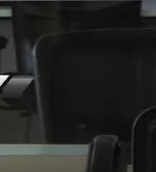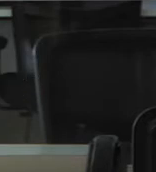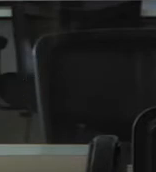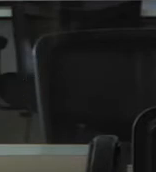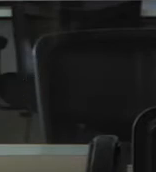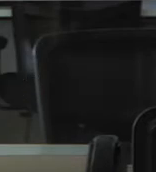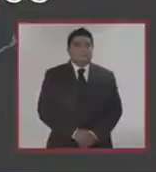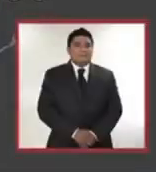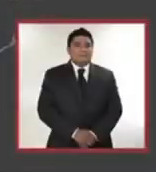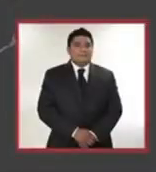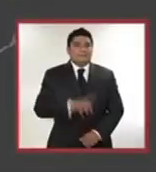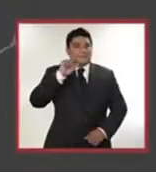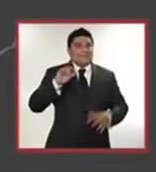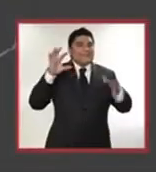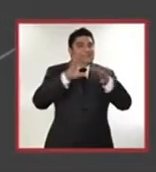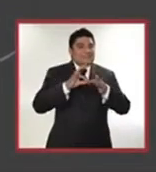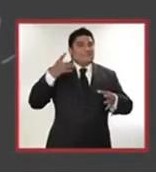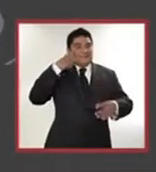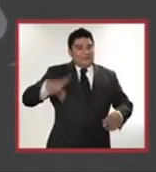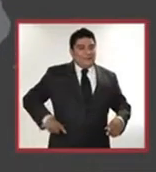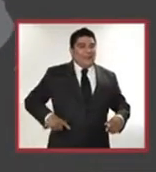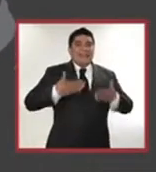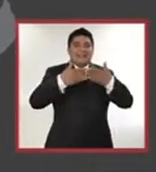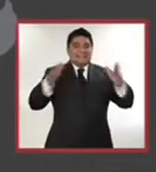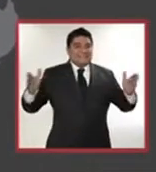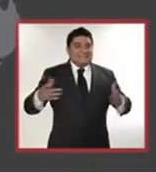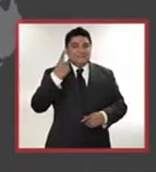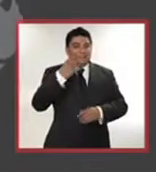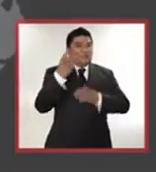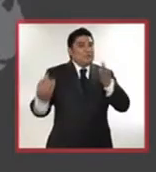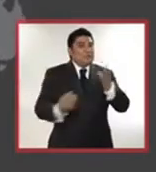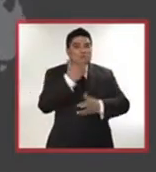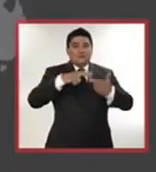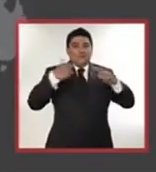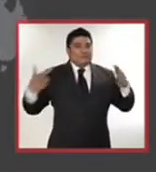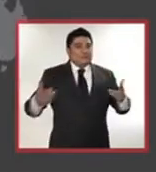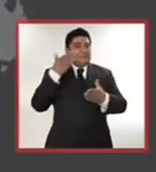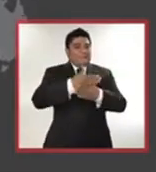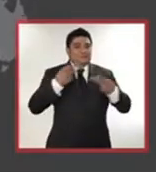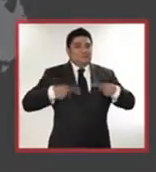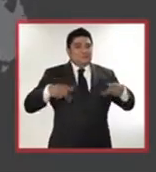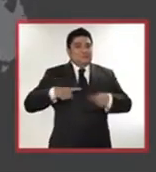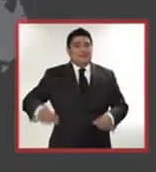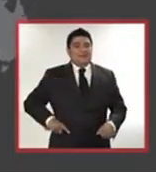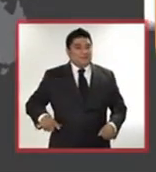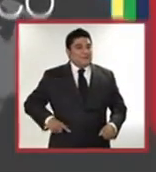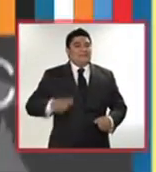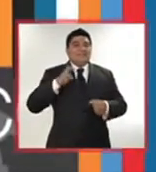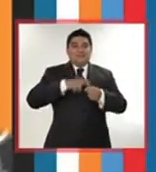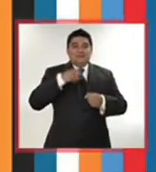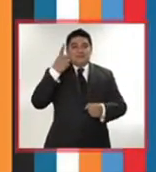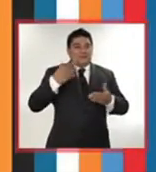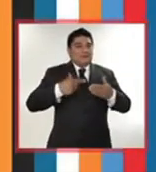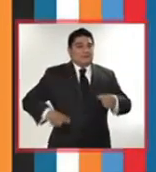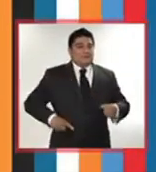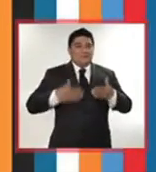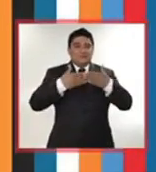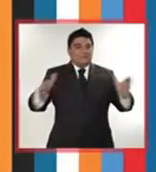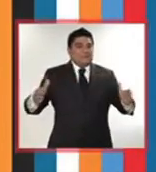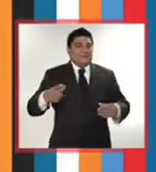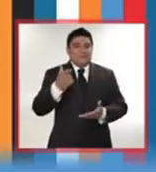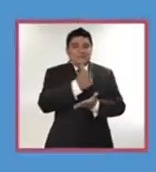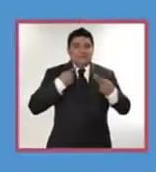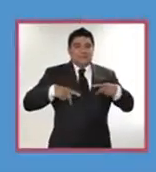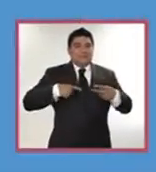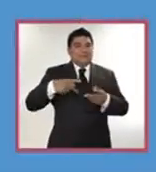de esta manera. La Alianza para el Gobierno Abierto, una nueva relación entre sociedad y gobierno. En un gobierno abierto, ciudadanos